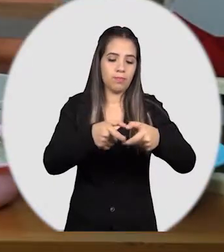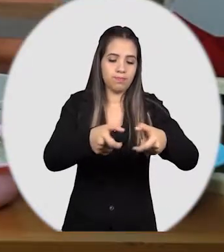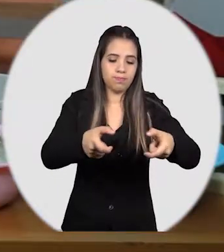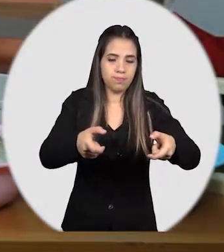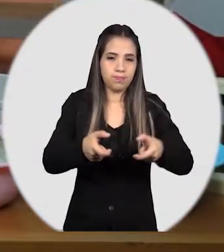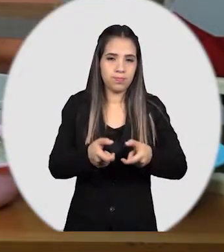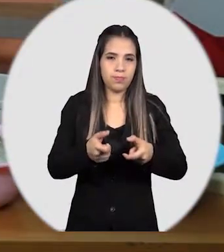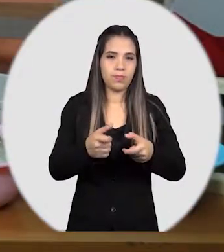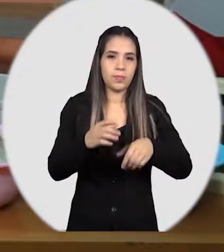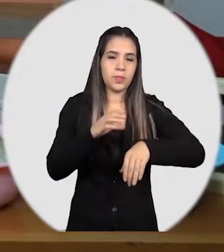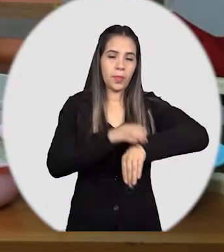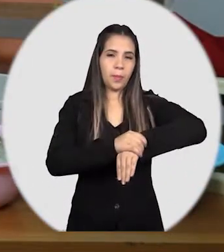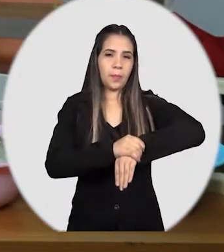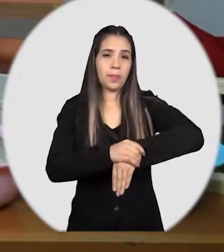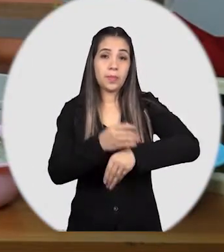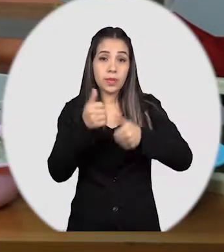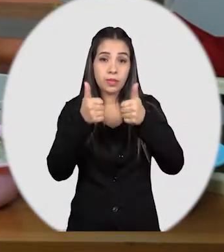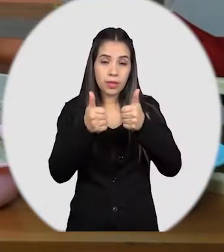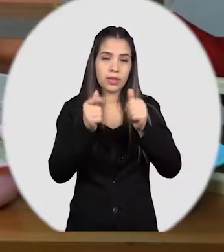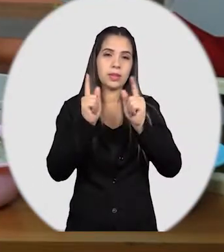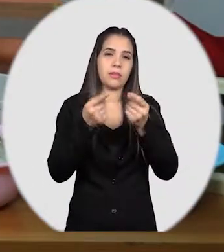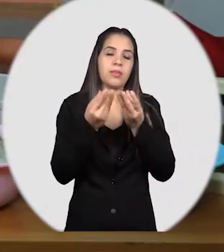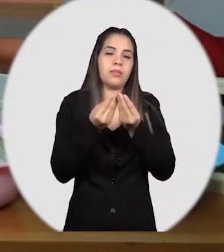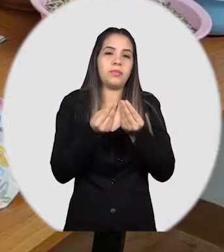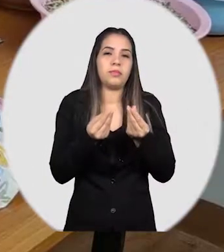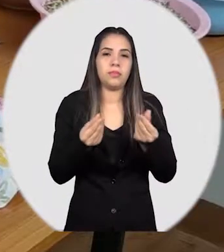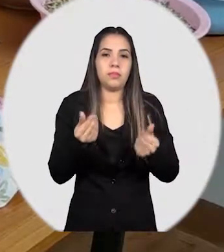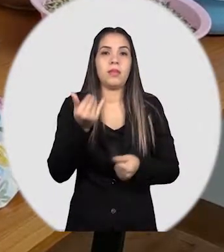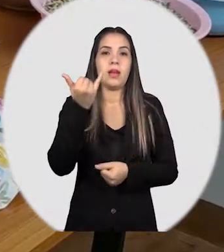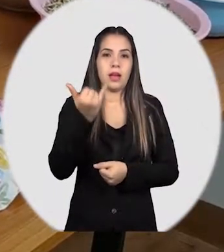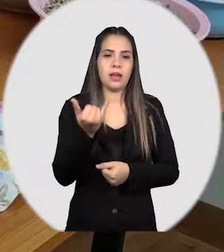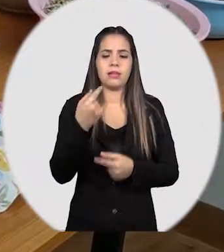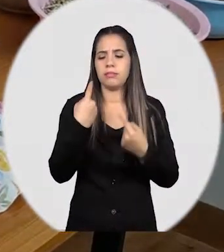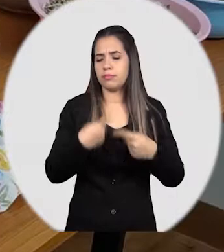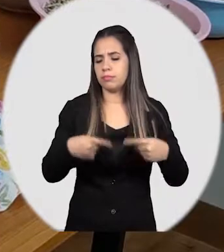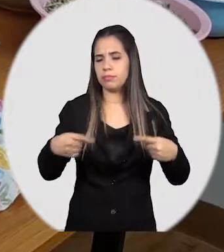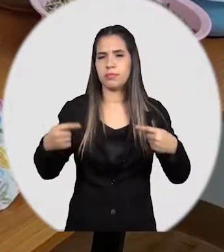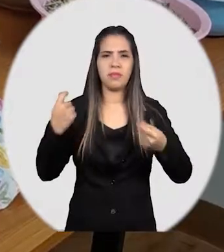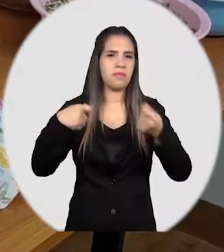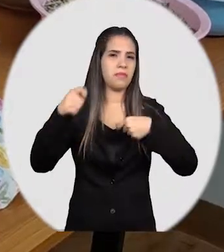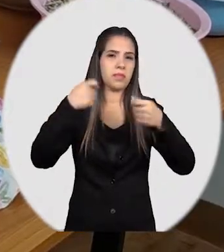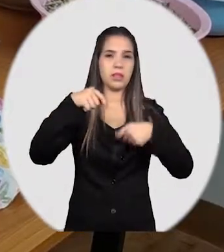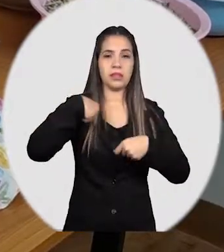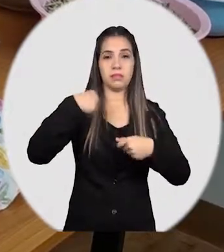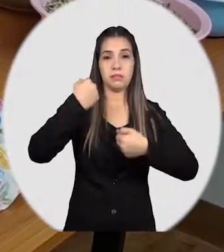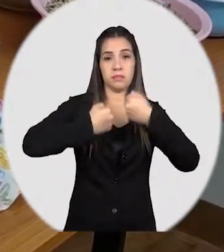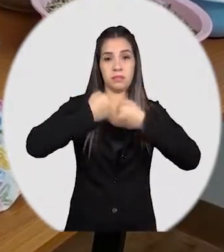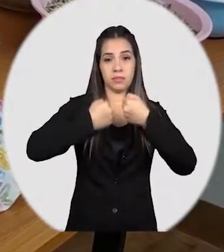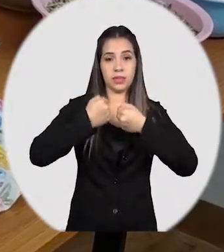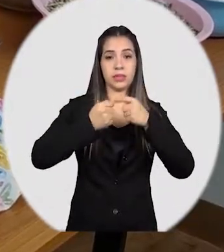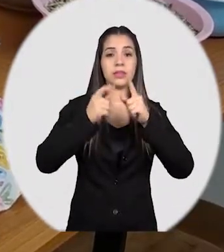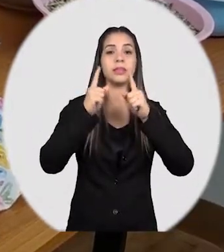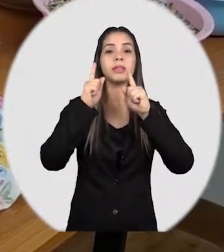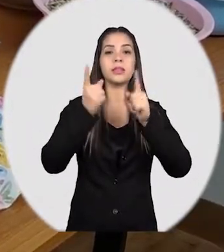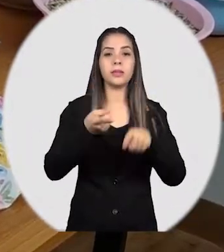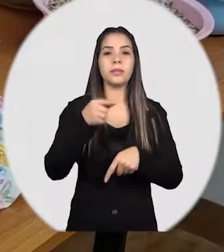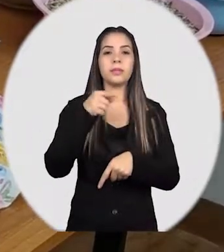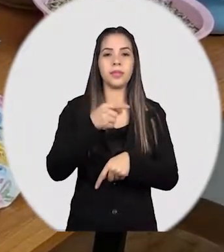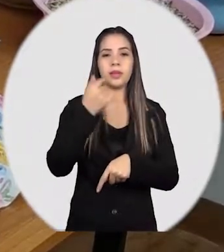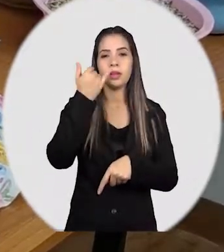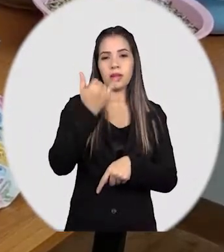bien con la rodilla. Asimismo, tenemos las cervicales en estos tiempos, ¿verdad?,